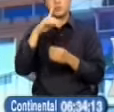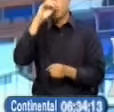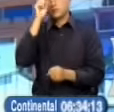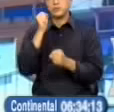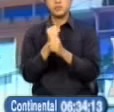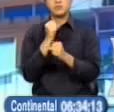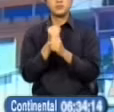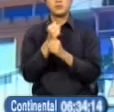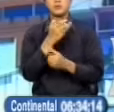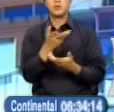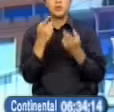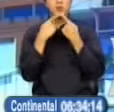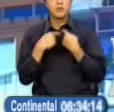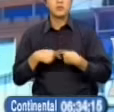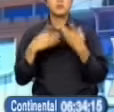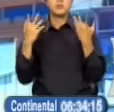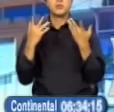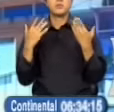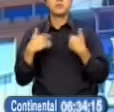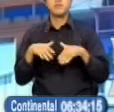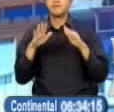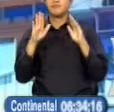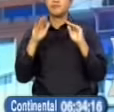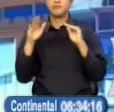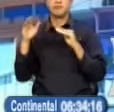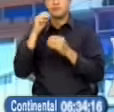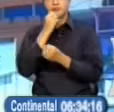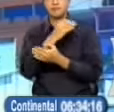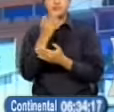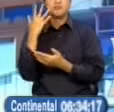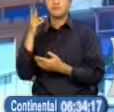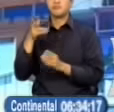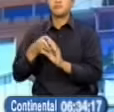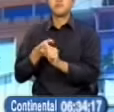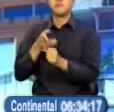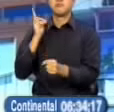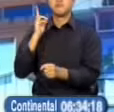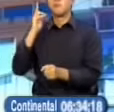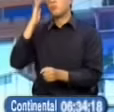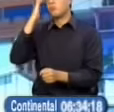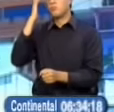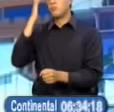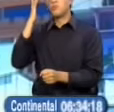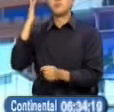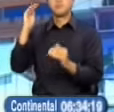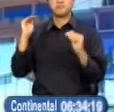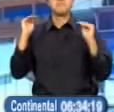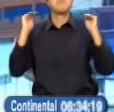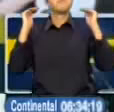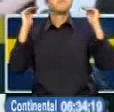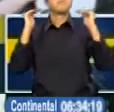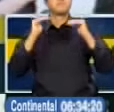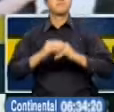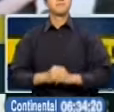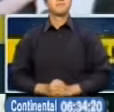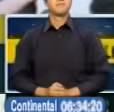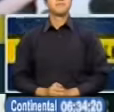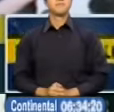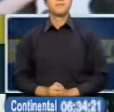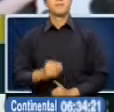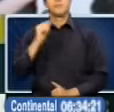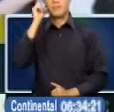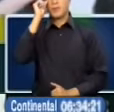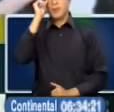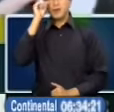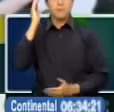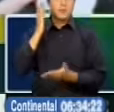simpatizantes a quienes les dijo hasta pronto y aseguró que se retira del poder con la frente en alto y no vamos